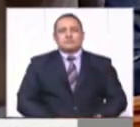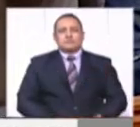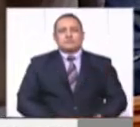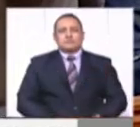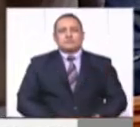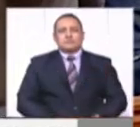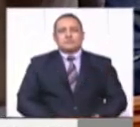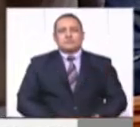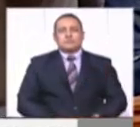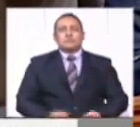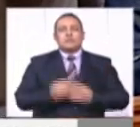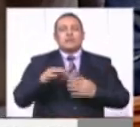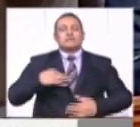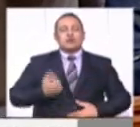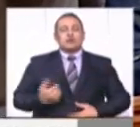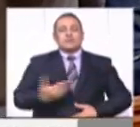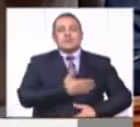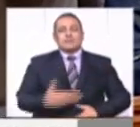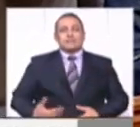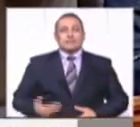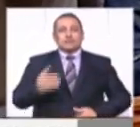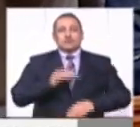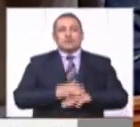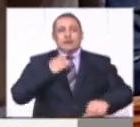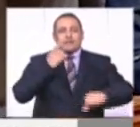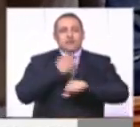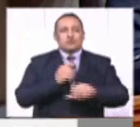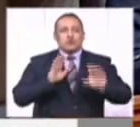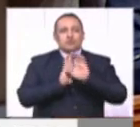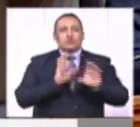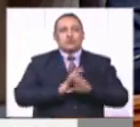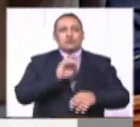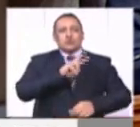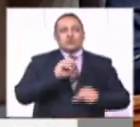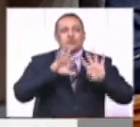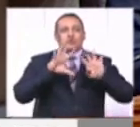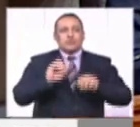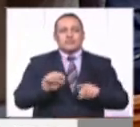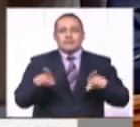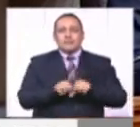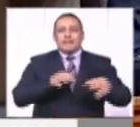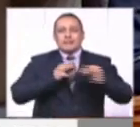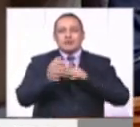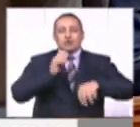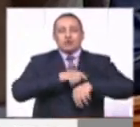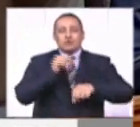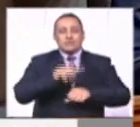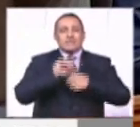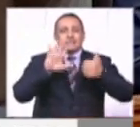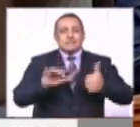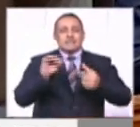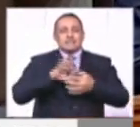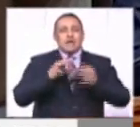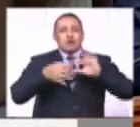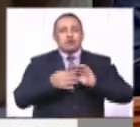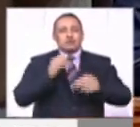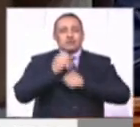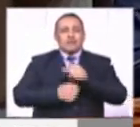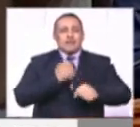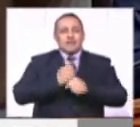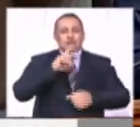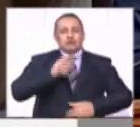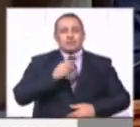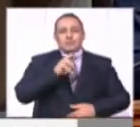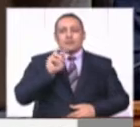autorizado señor presidente contitucional 290 refiero que con fecha 16 de agosto del 2022